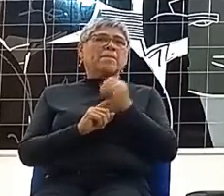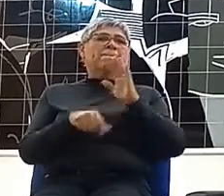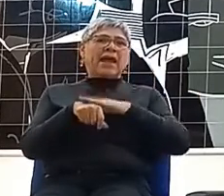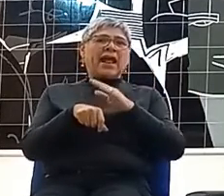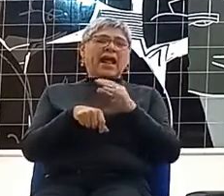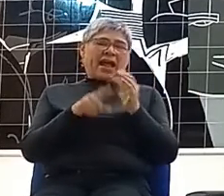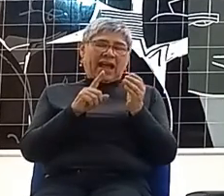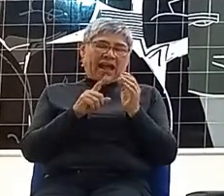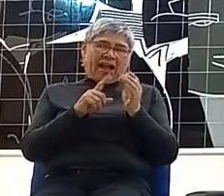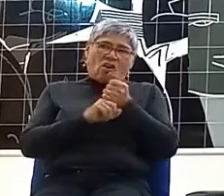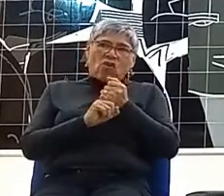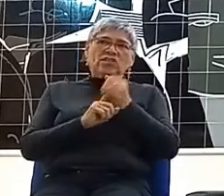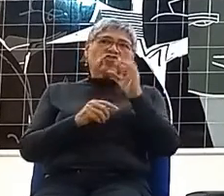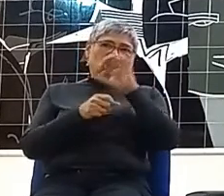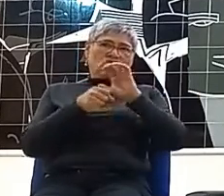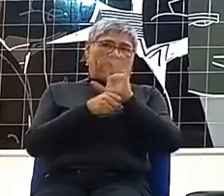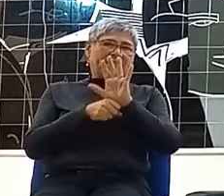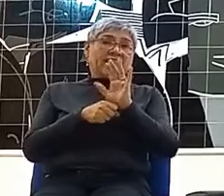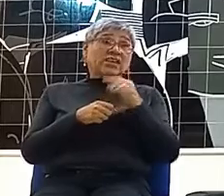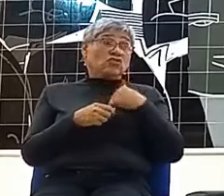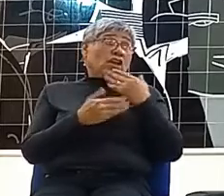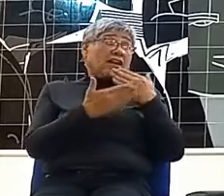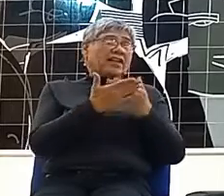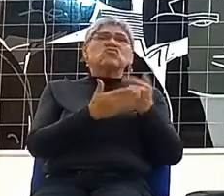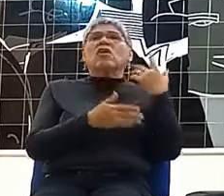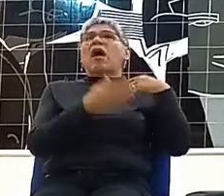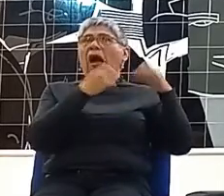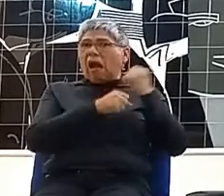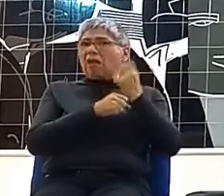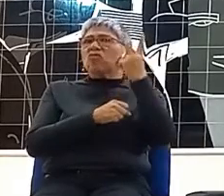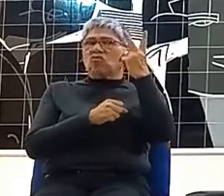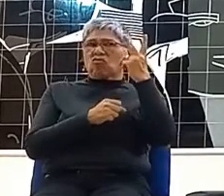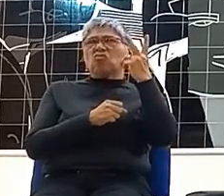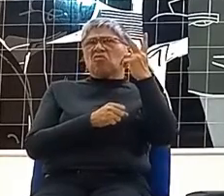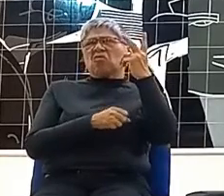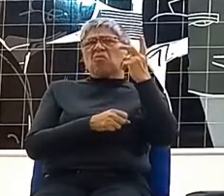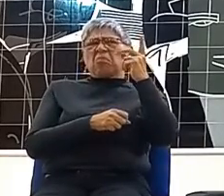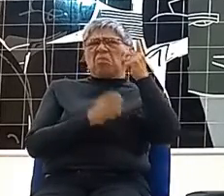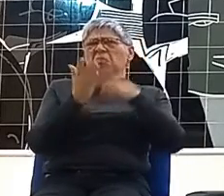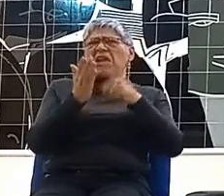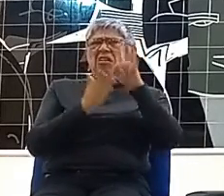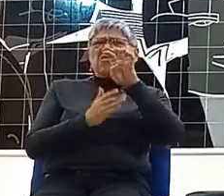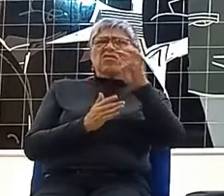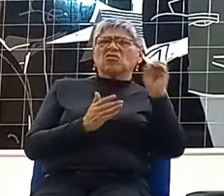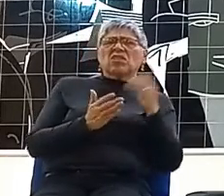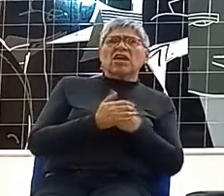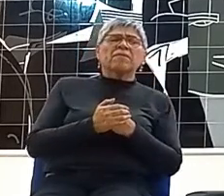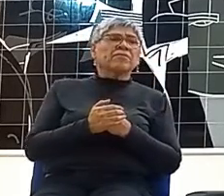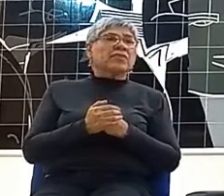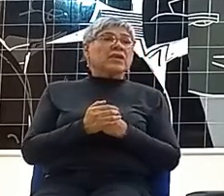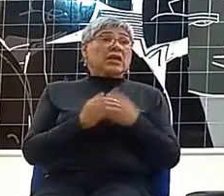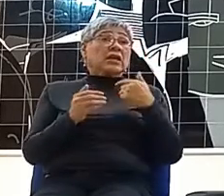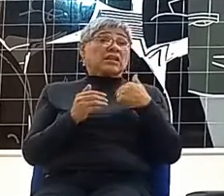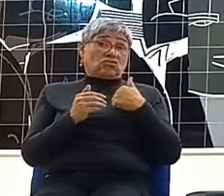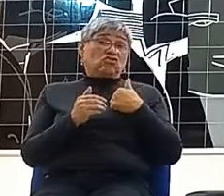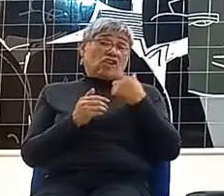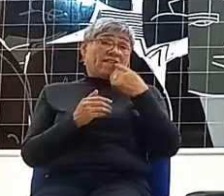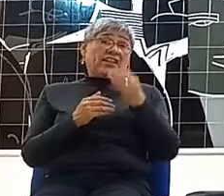agradezco porque es como un momento, años 90, comienzos de los años 90, en que incluso, hay que